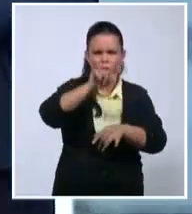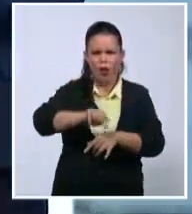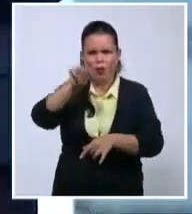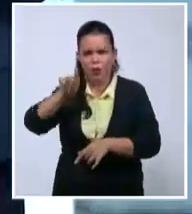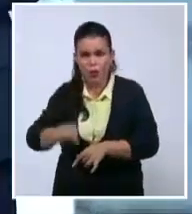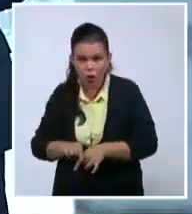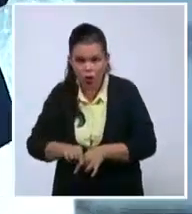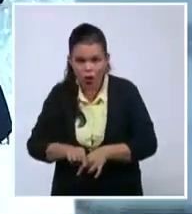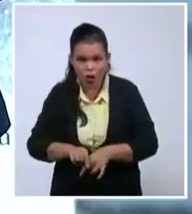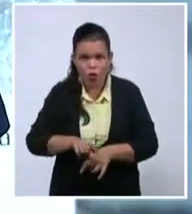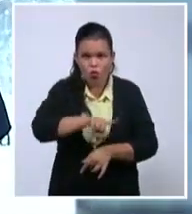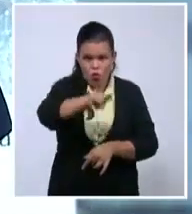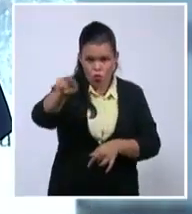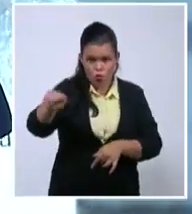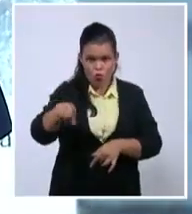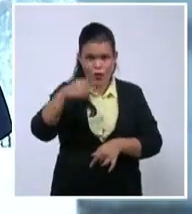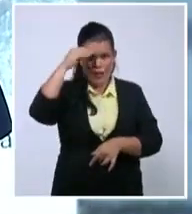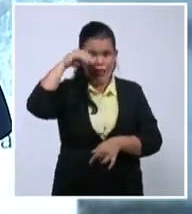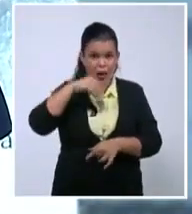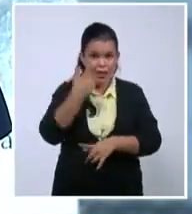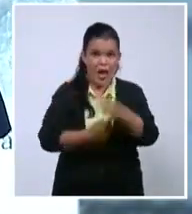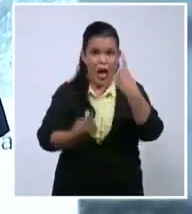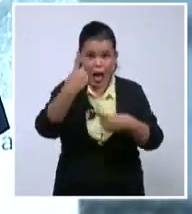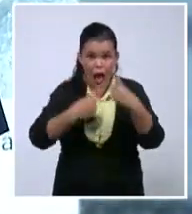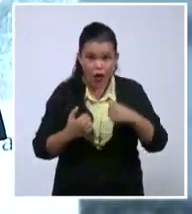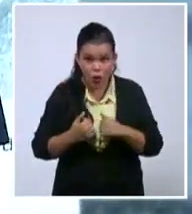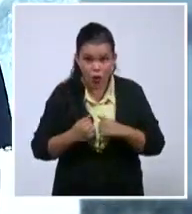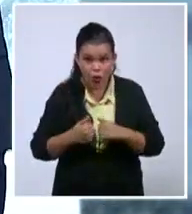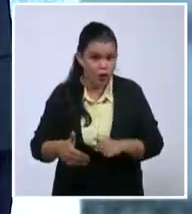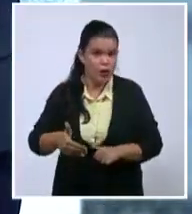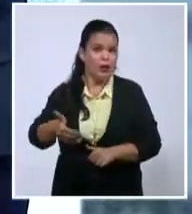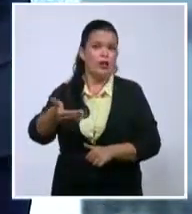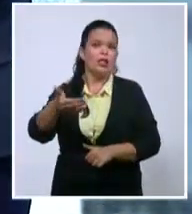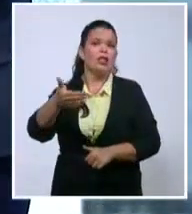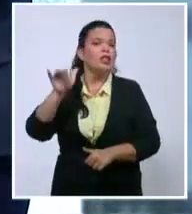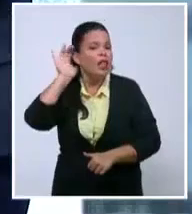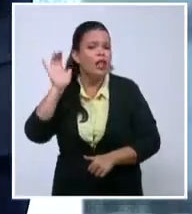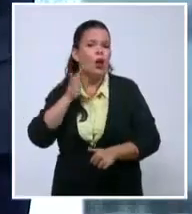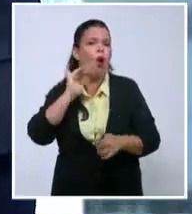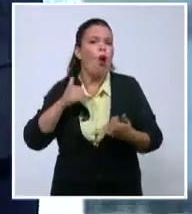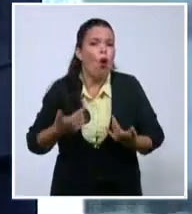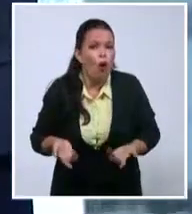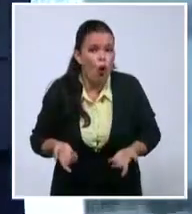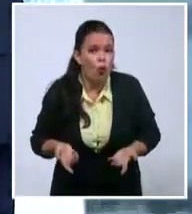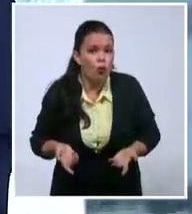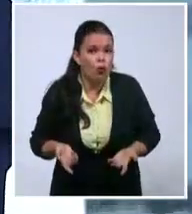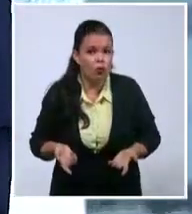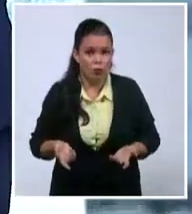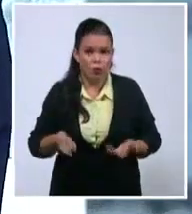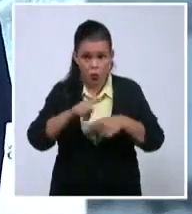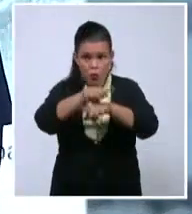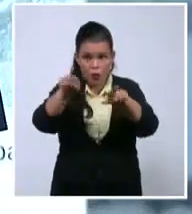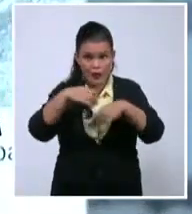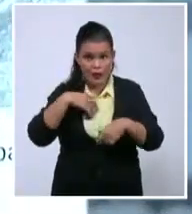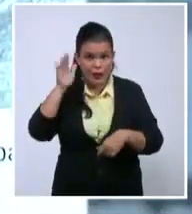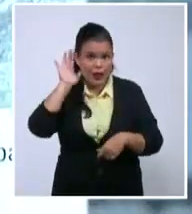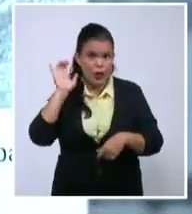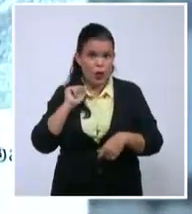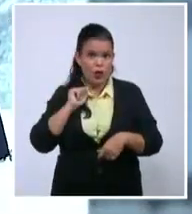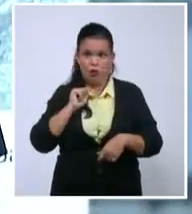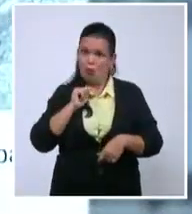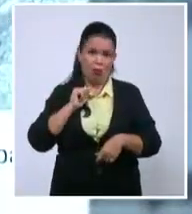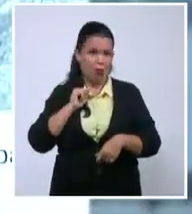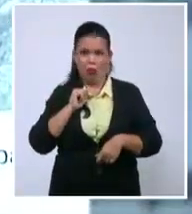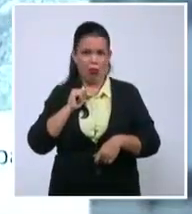esta convocatoria o se está enterando ahora mismo por nosotros? Ketty Méndez hizo el llamado, es información pública, está en su perfil de